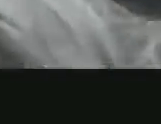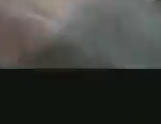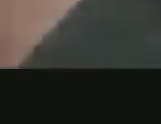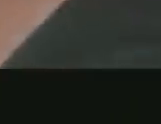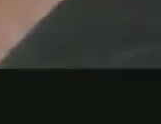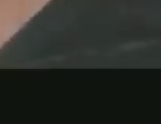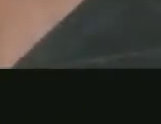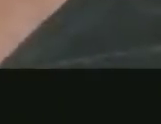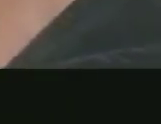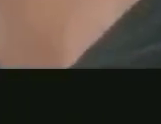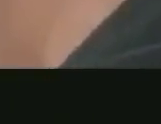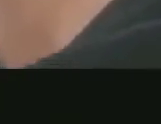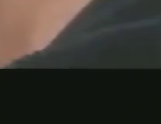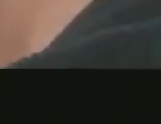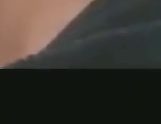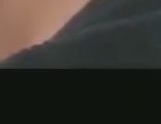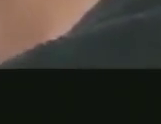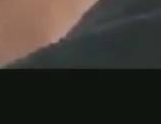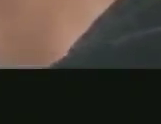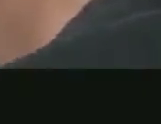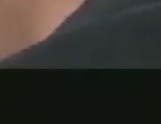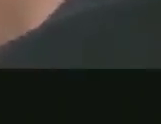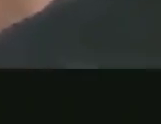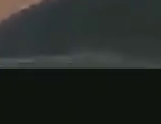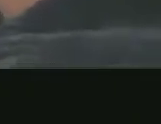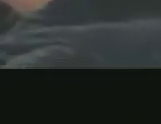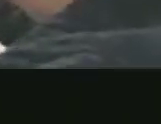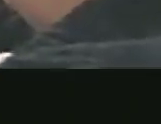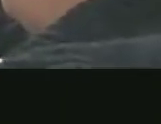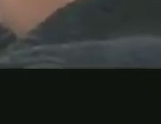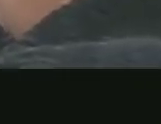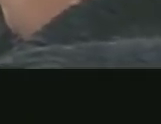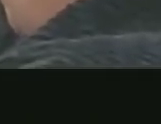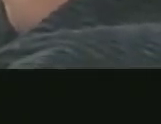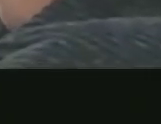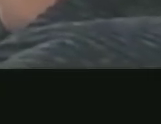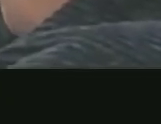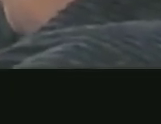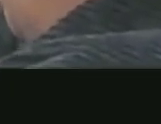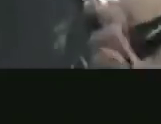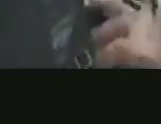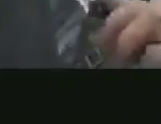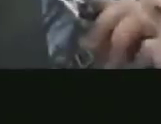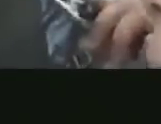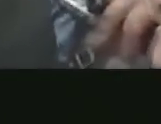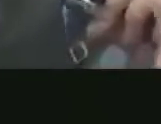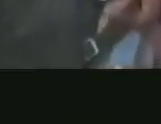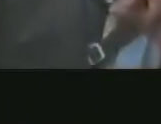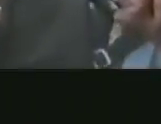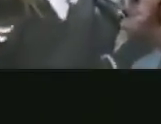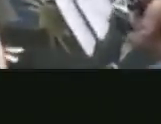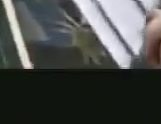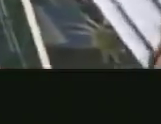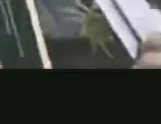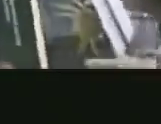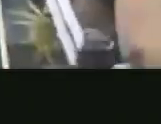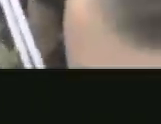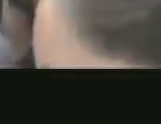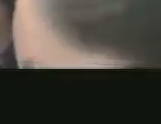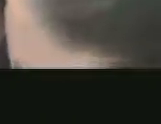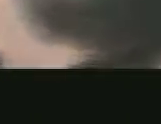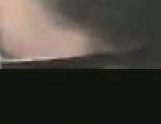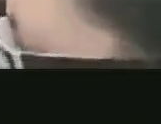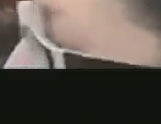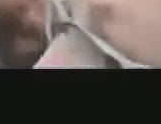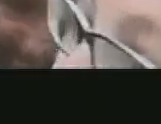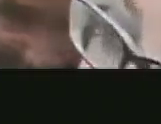que la Feria de Libros iba a suspender por razones de que había un acopio, muchos